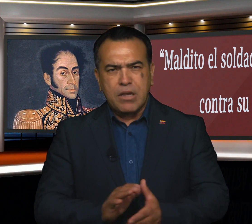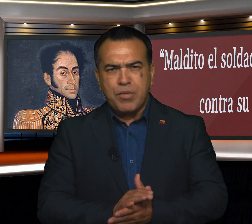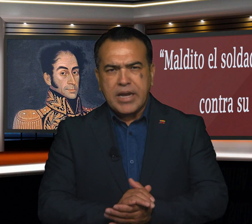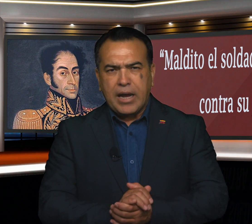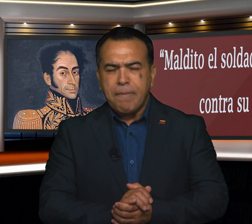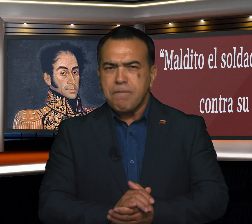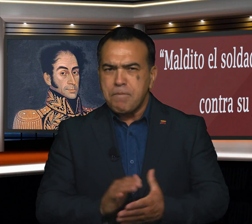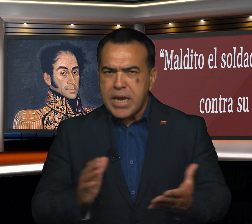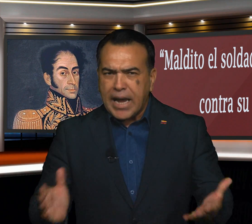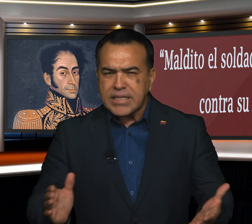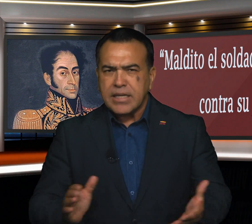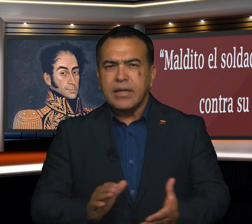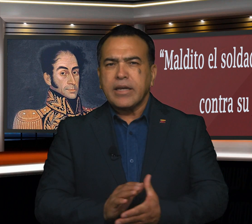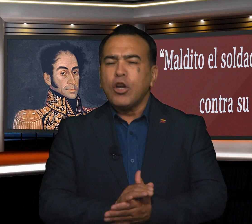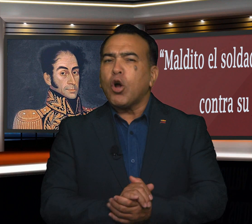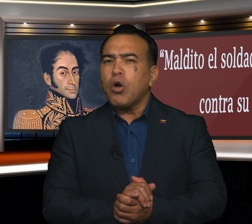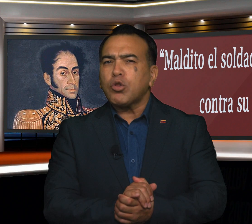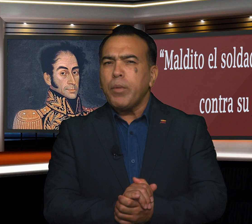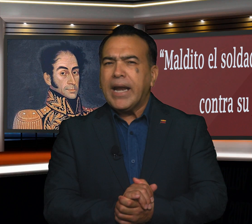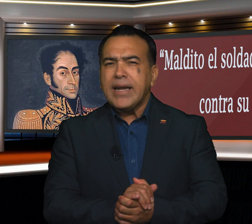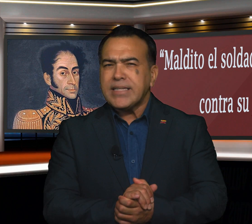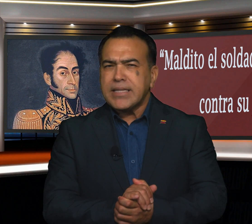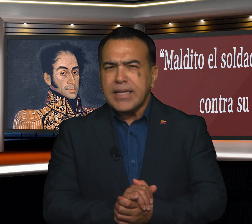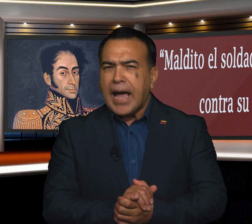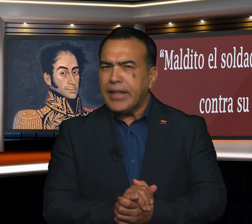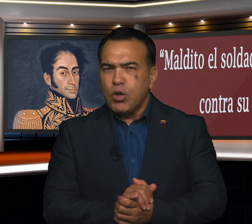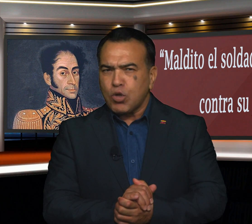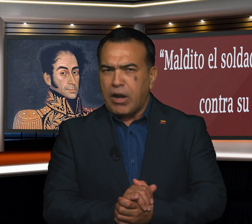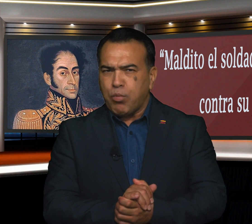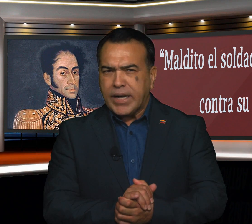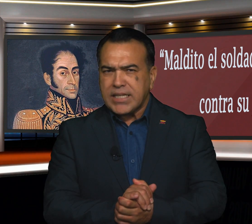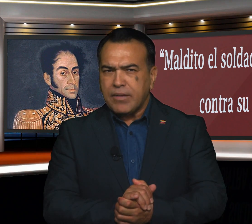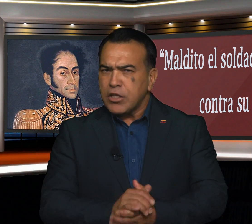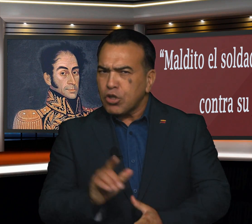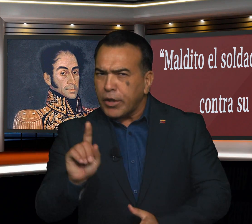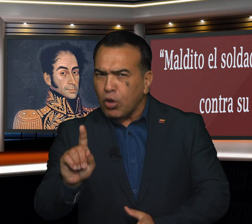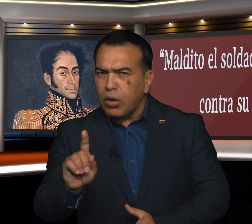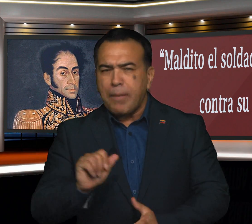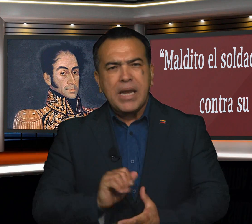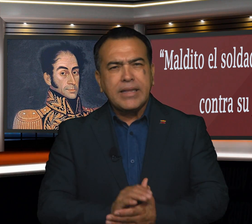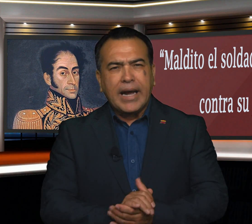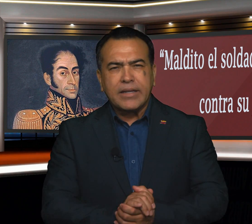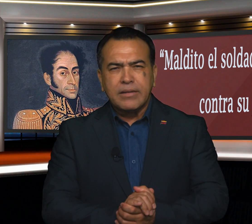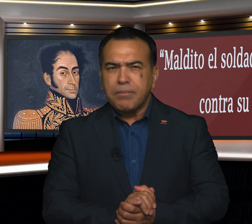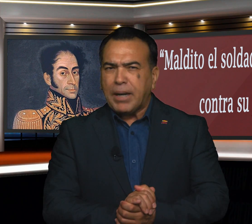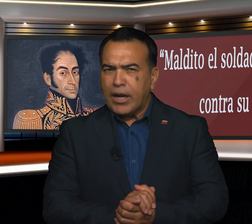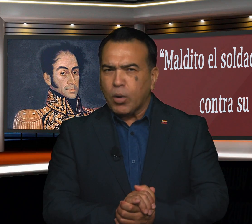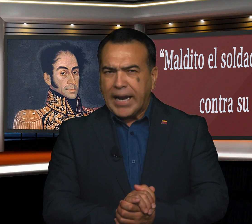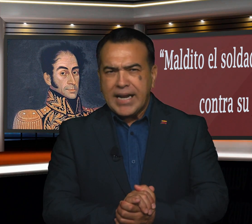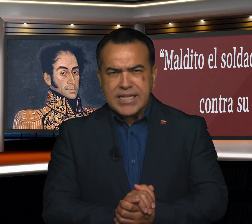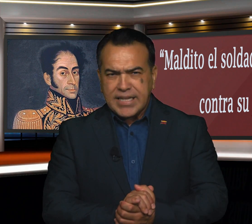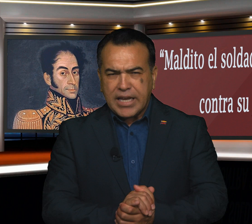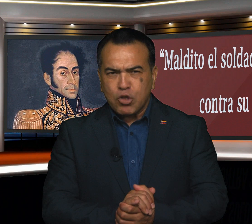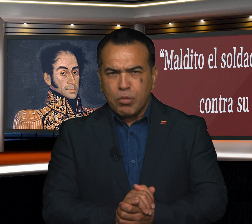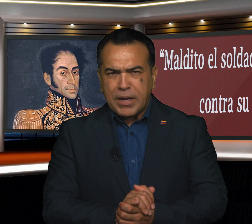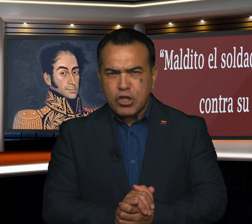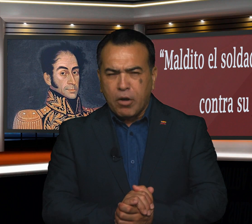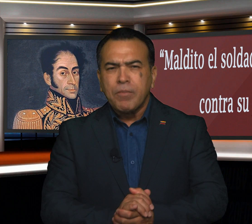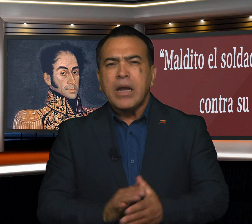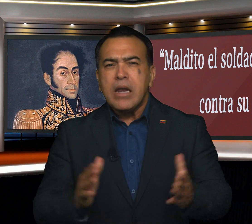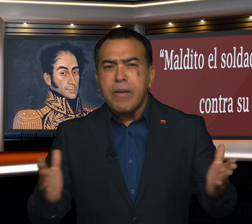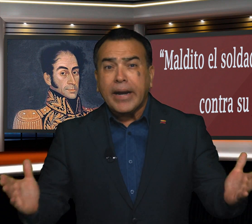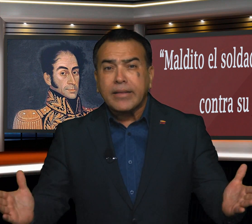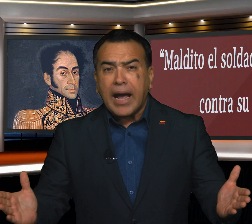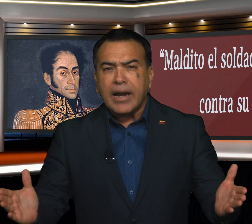vías pacíficas, vías que no tuvieran necesidad del uso de la fuerza, sobre todo la militar, para lograr el cese de la